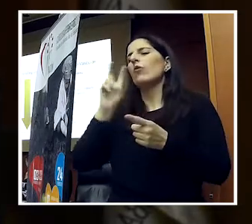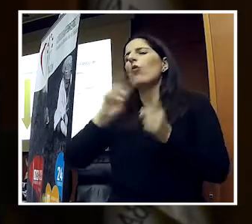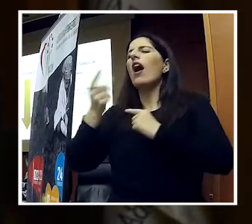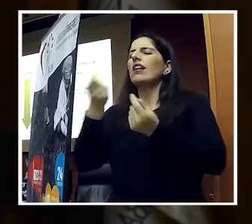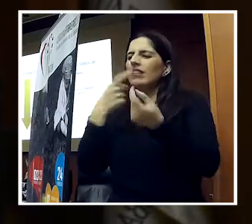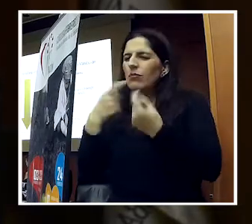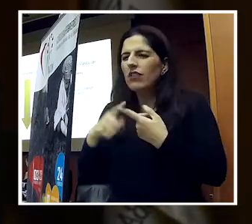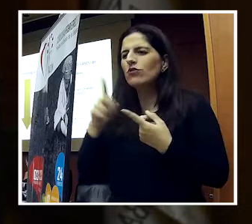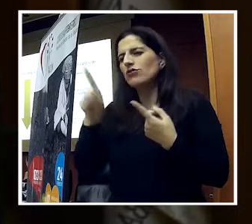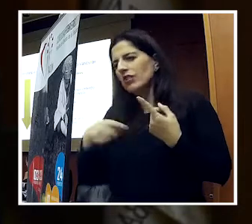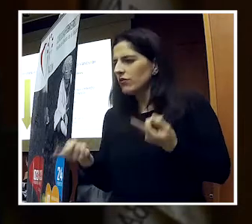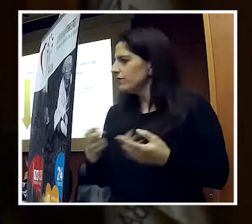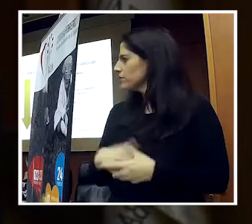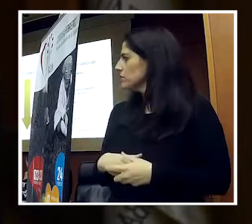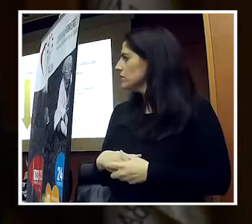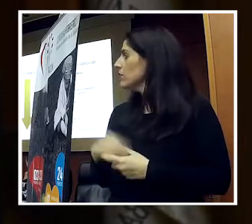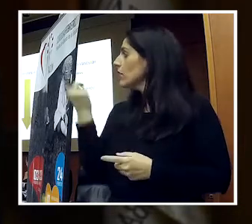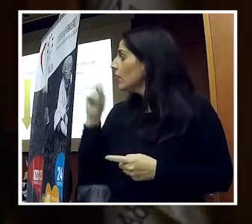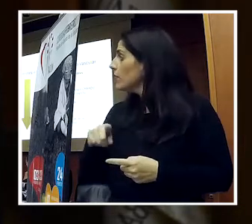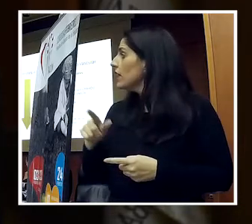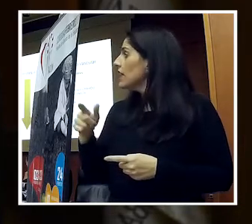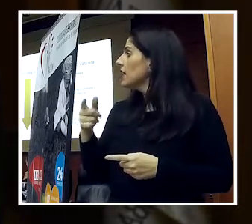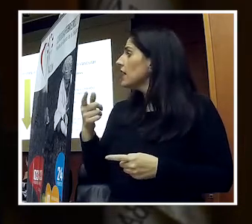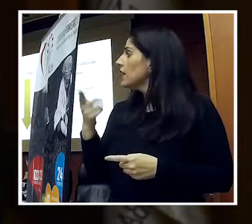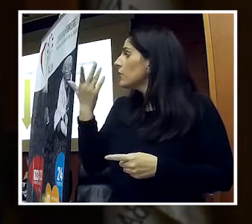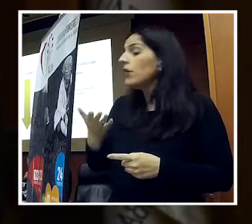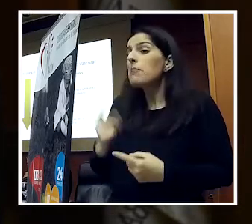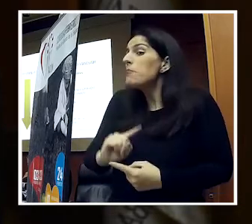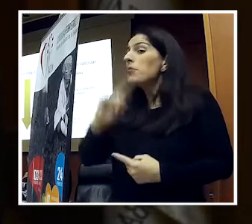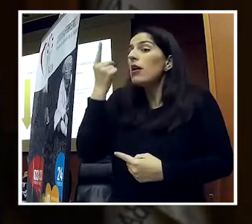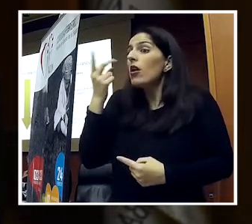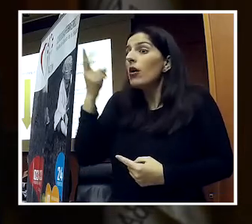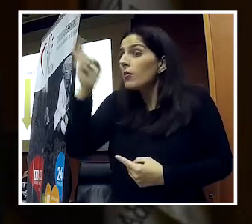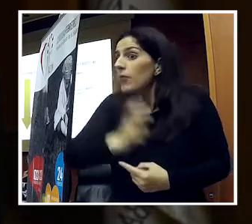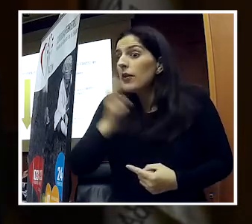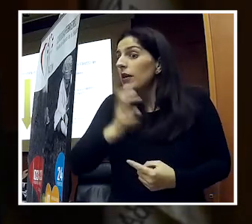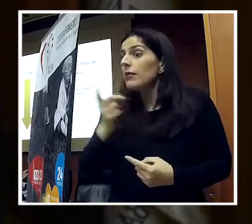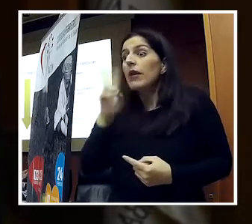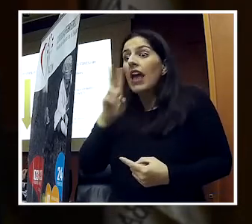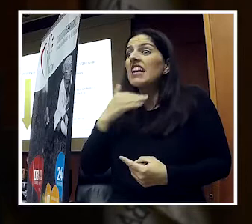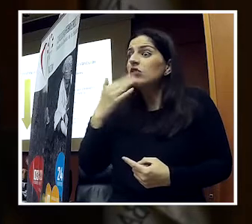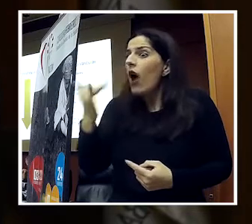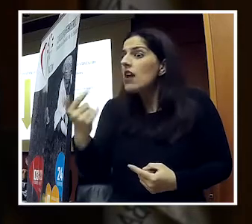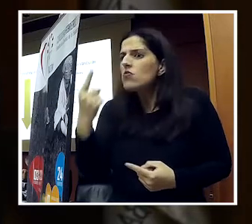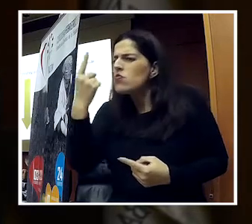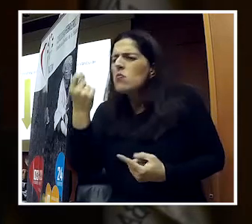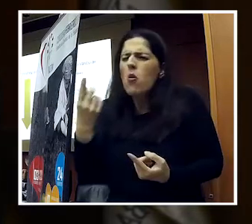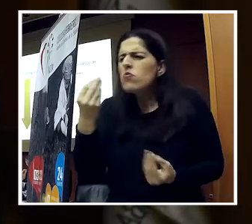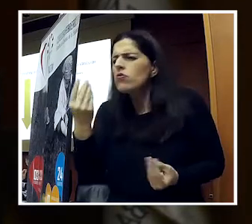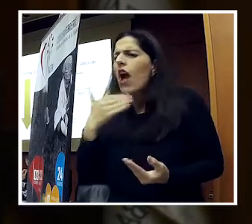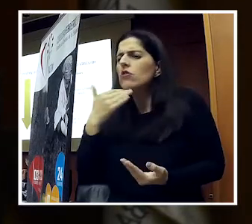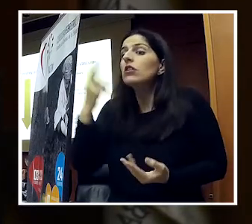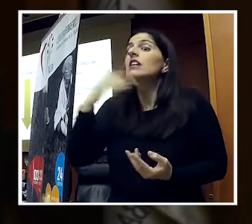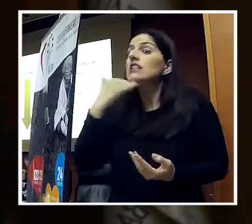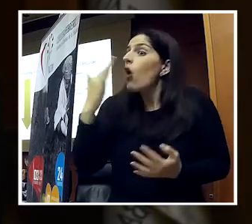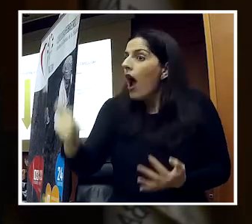nivel cardiovascular. Pero, desde luego, ya lo que queremos ya transmitir es que desde el primer momento en que ya aparezca cualquiera de estos factores de riesgo, tenemos que estar